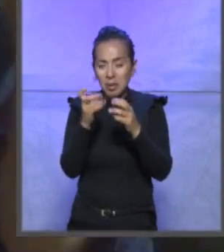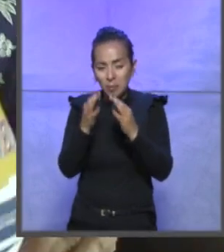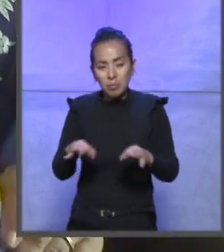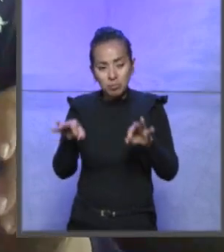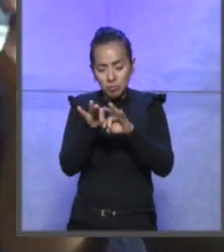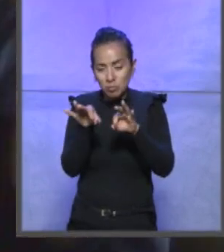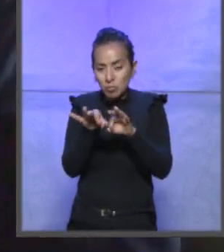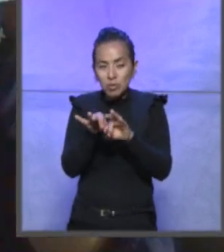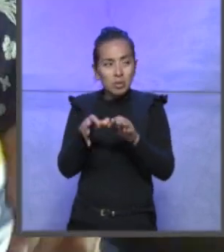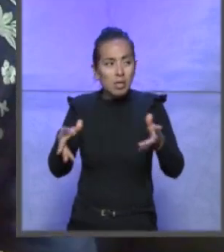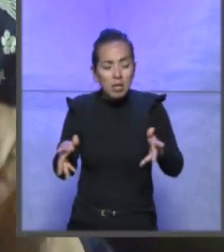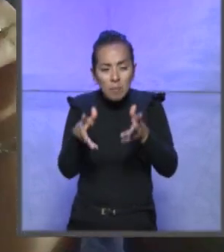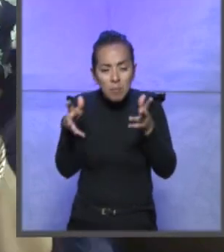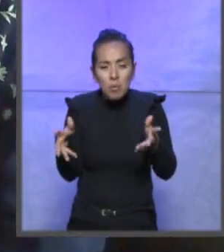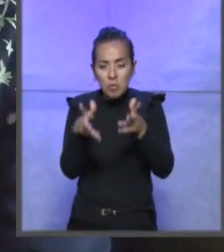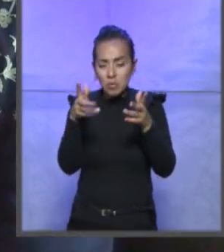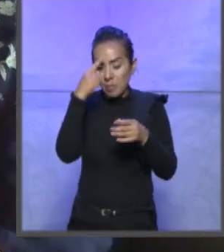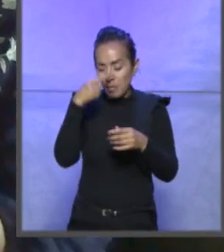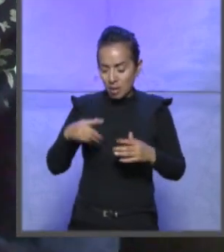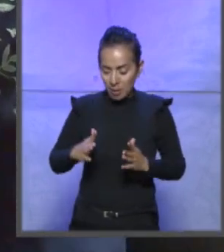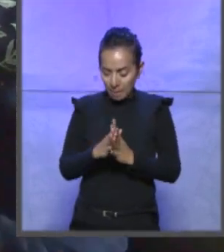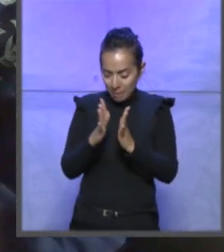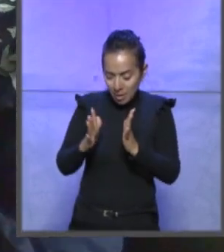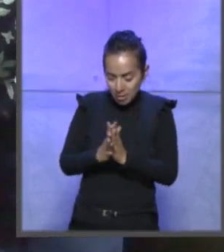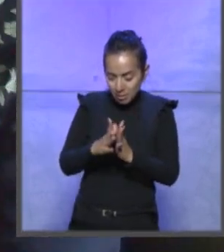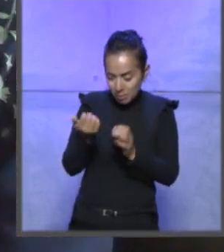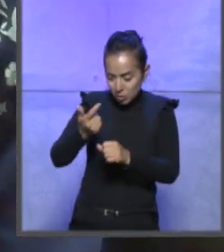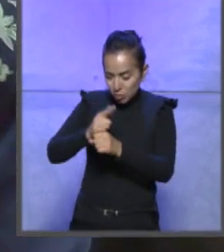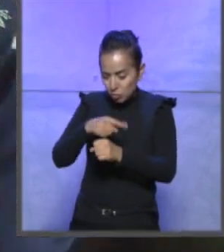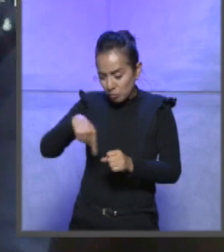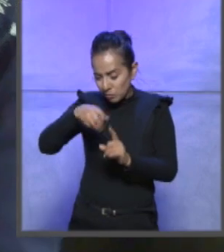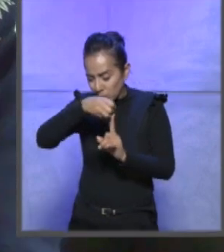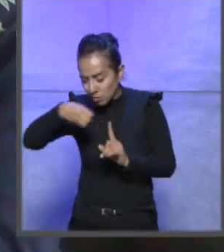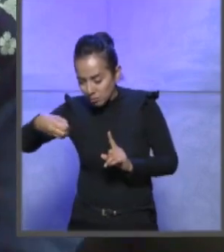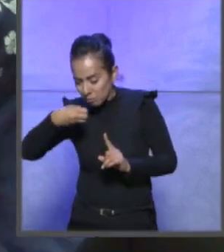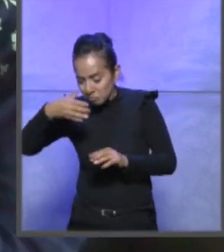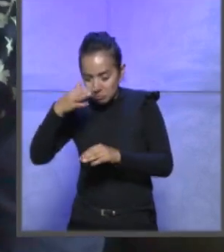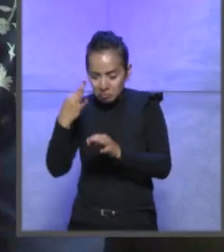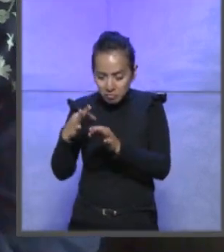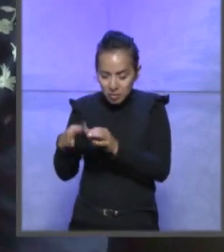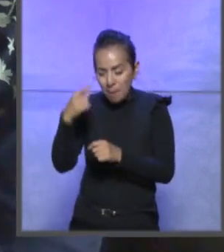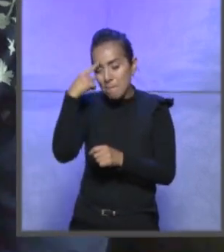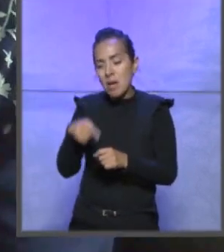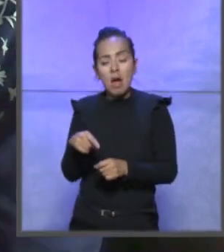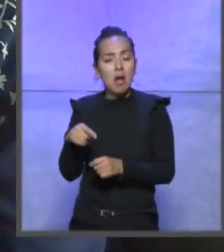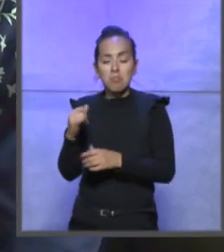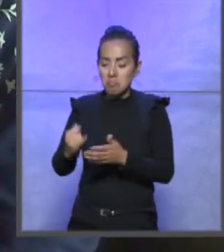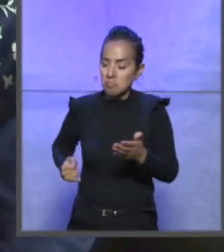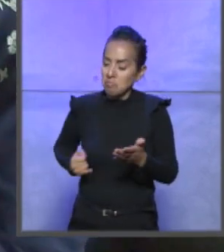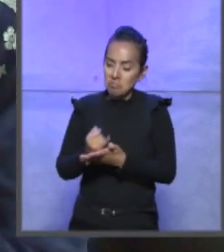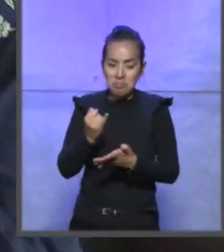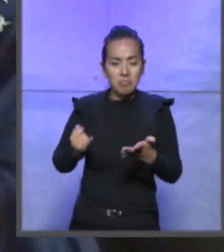el impulso a la participación social organizada para la toma de